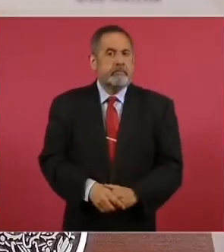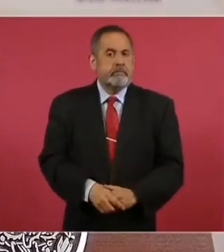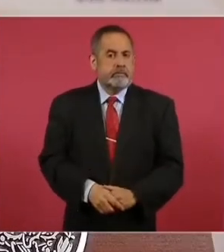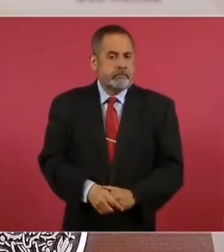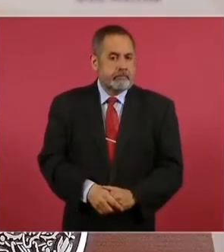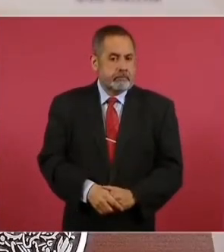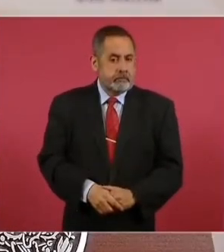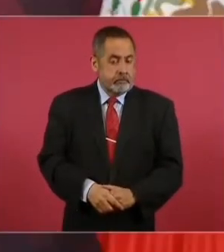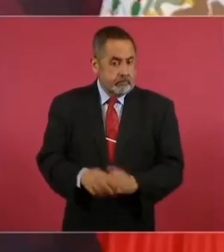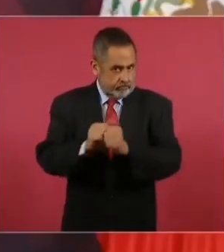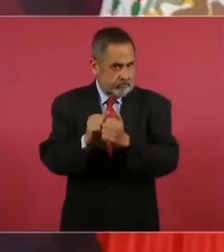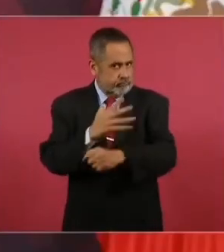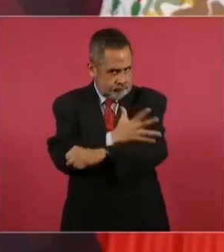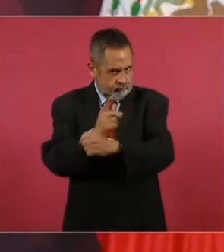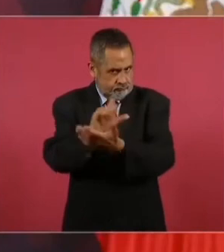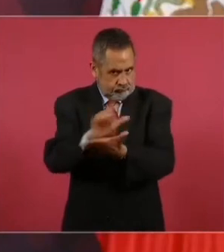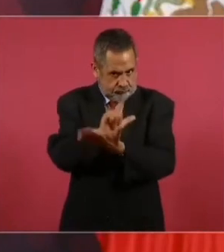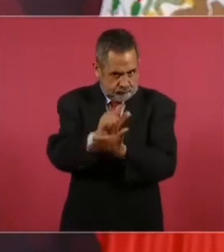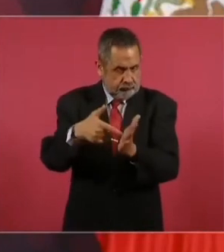legal,